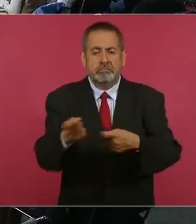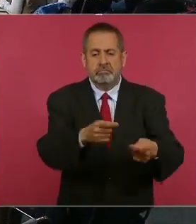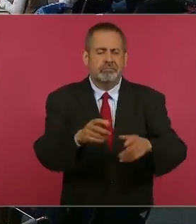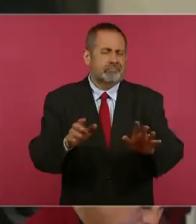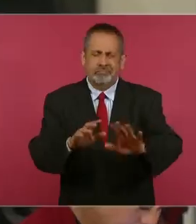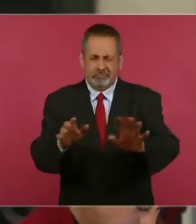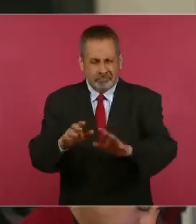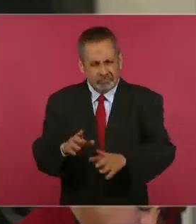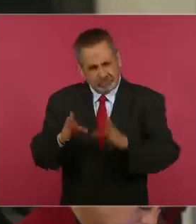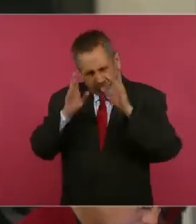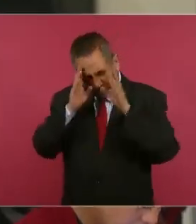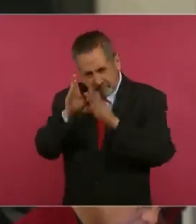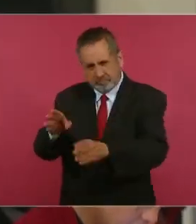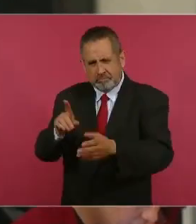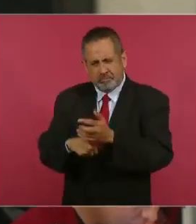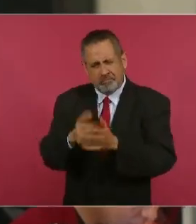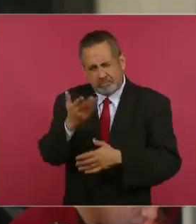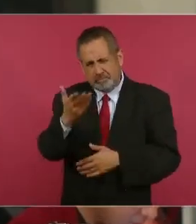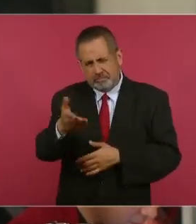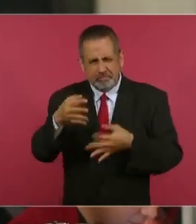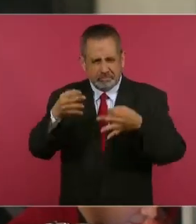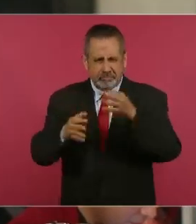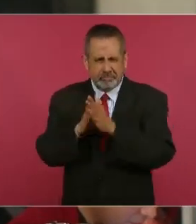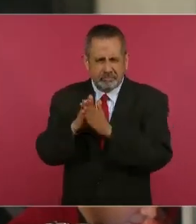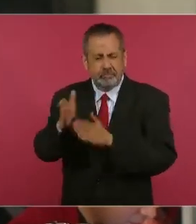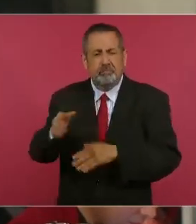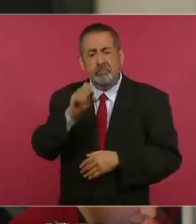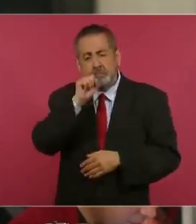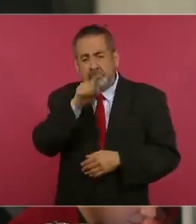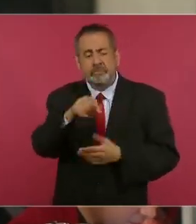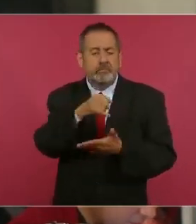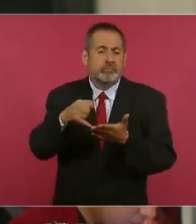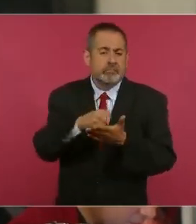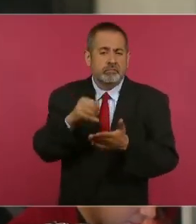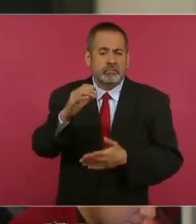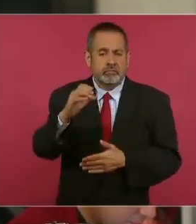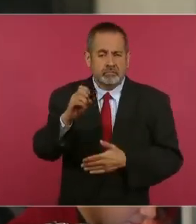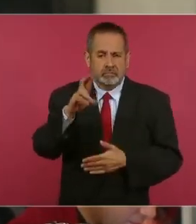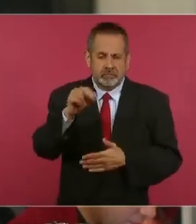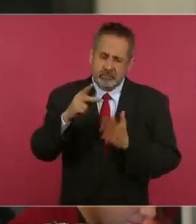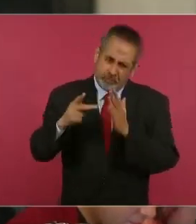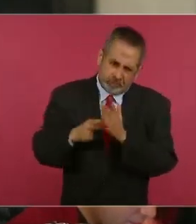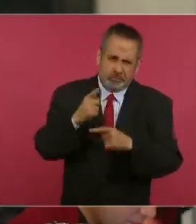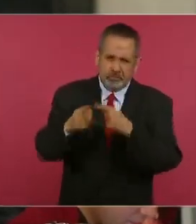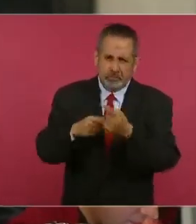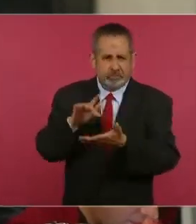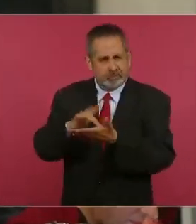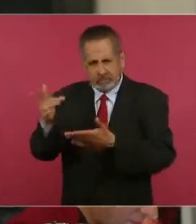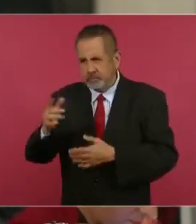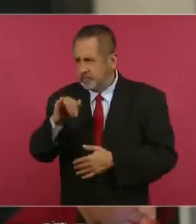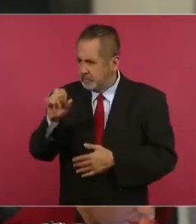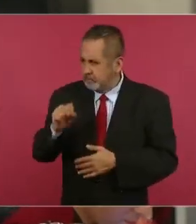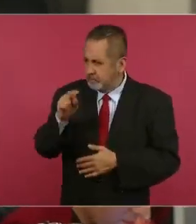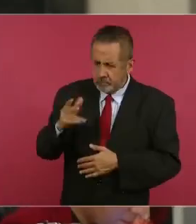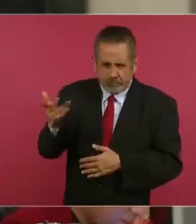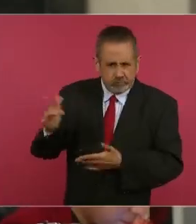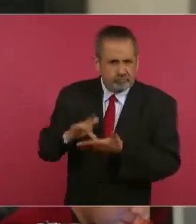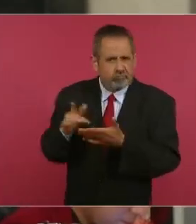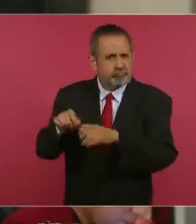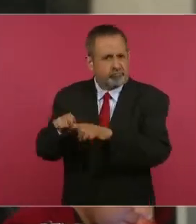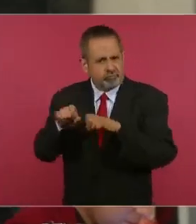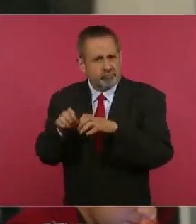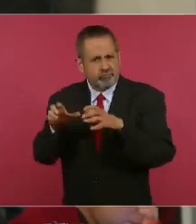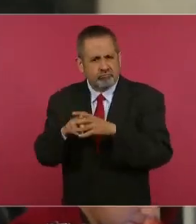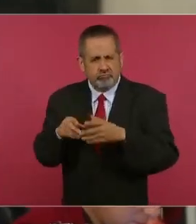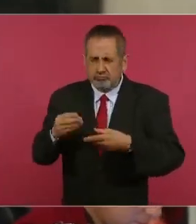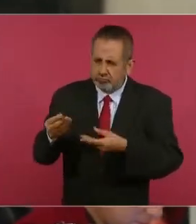Estado, los jurídicos, pedirle eso, lo de Isla de Cedros, que una vez más reitero, agradecerle a Jesús y al equipo de todas